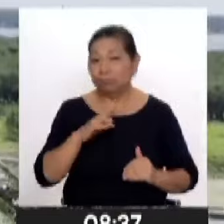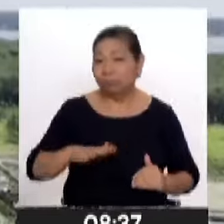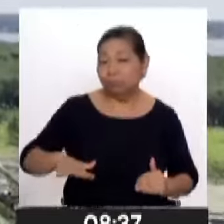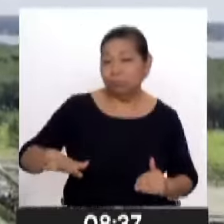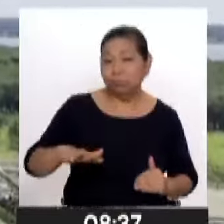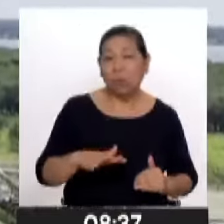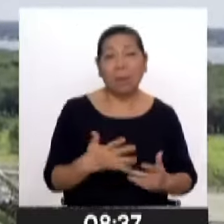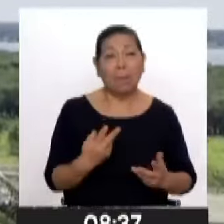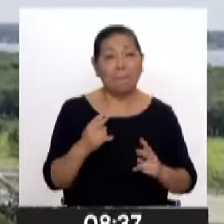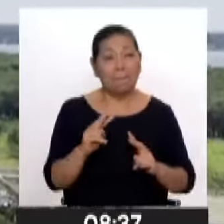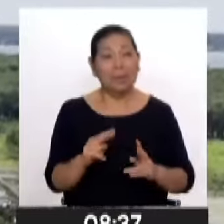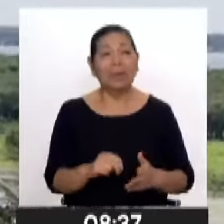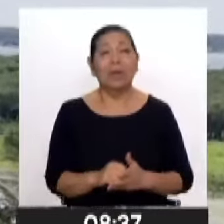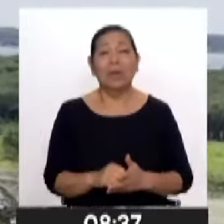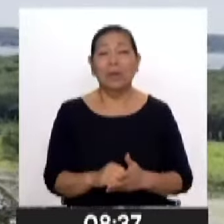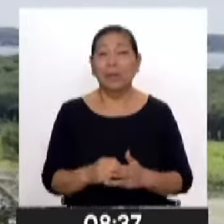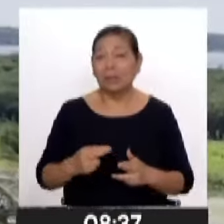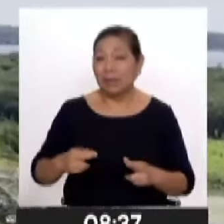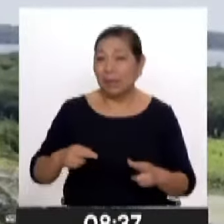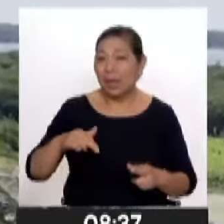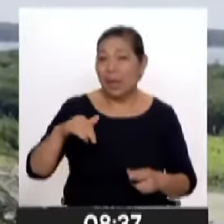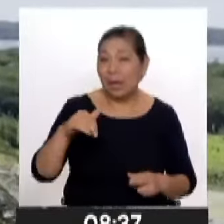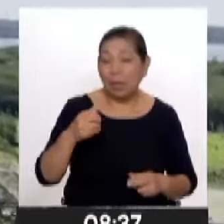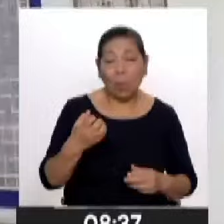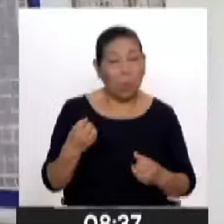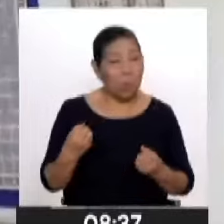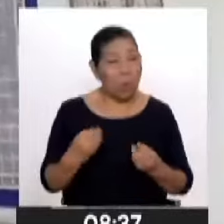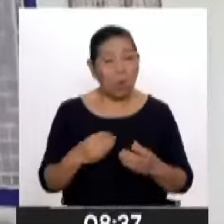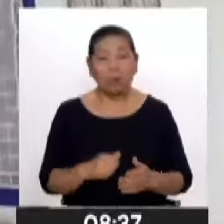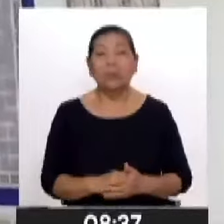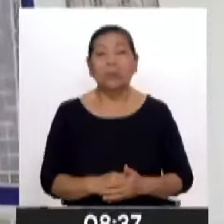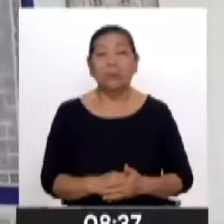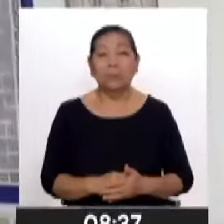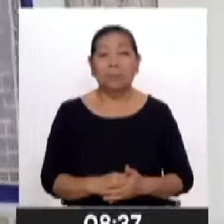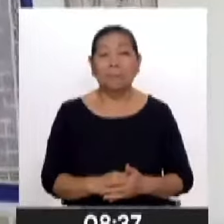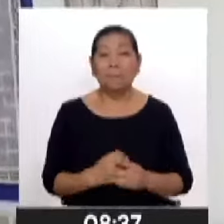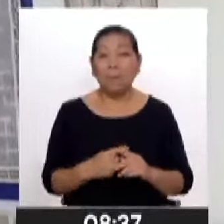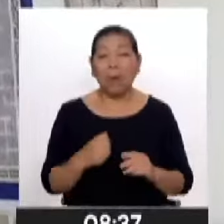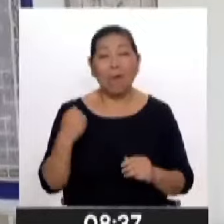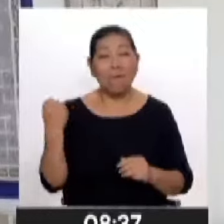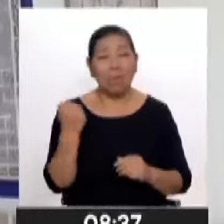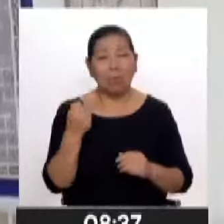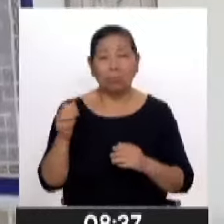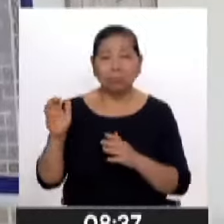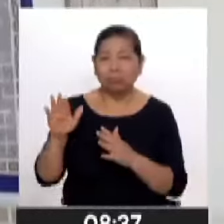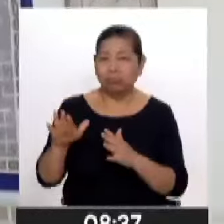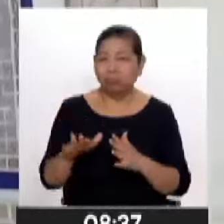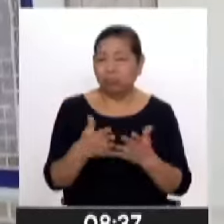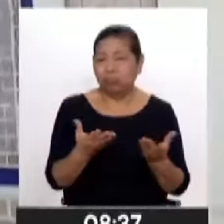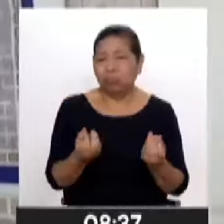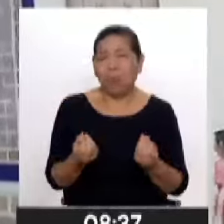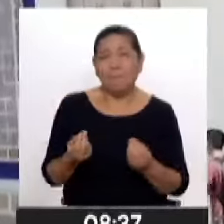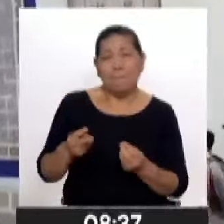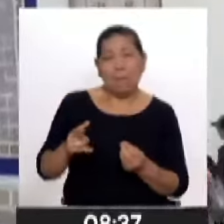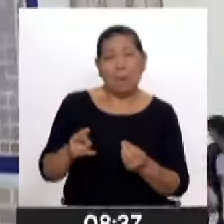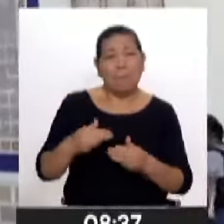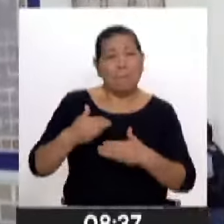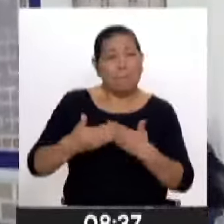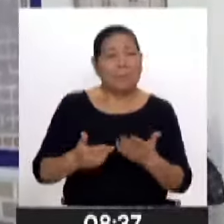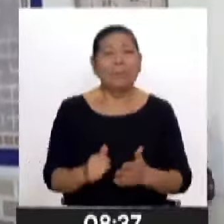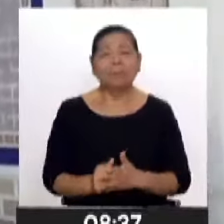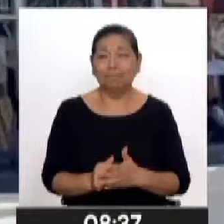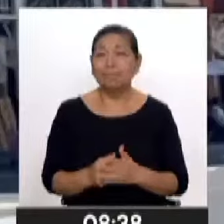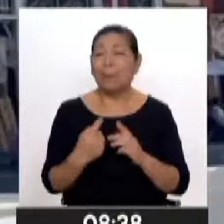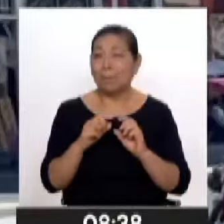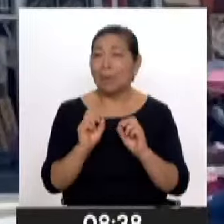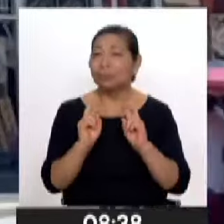Iquitos con el río Nanay, nada más, que se encuentra bastante menguado en cuanto a su caudal y esto ha generado el incremento de productos. Esto está